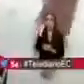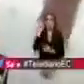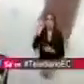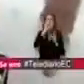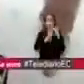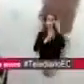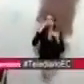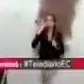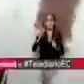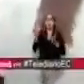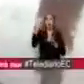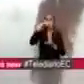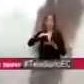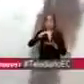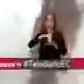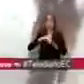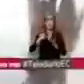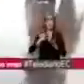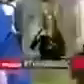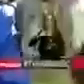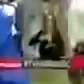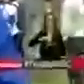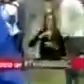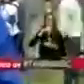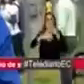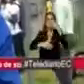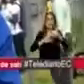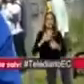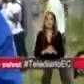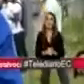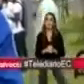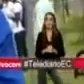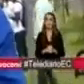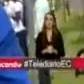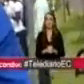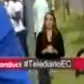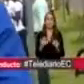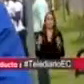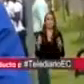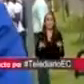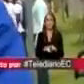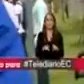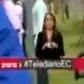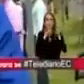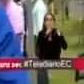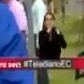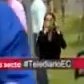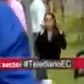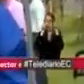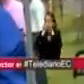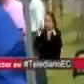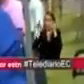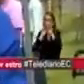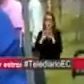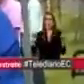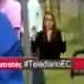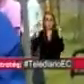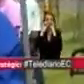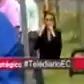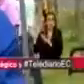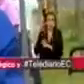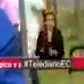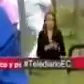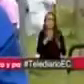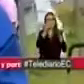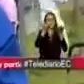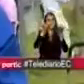y busca replicarse en otras ciudades. Directamente con los empresarios, productores menor, mayor, que compran ellos,